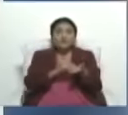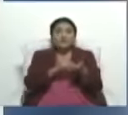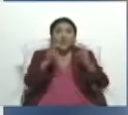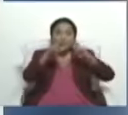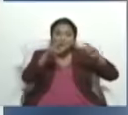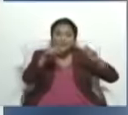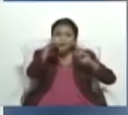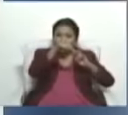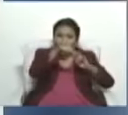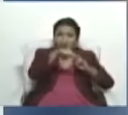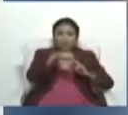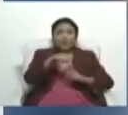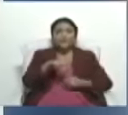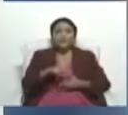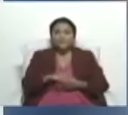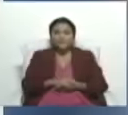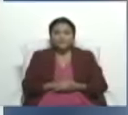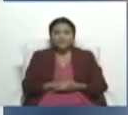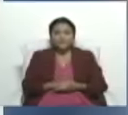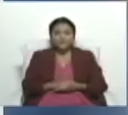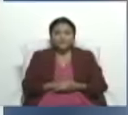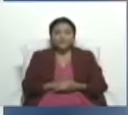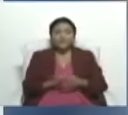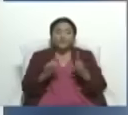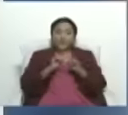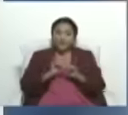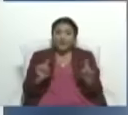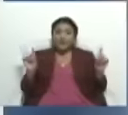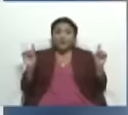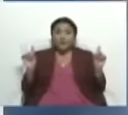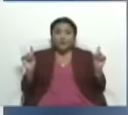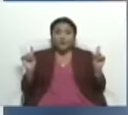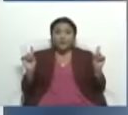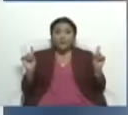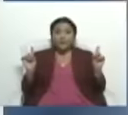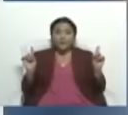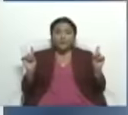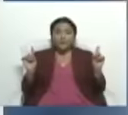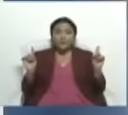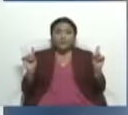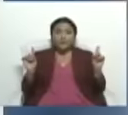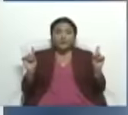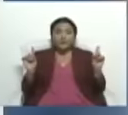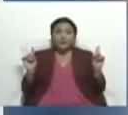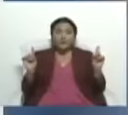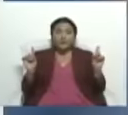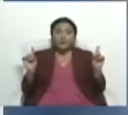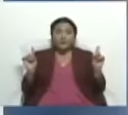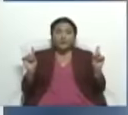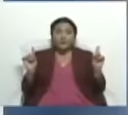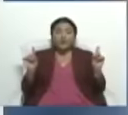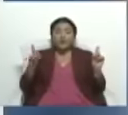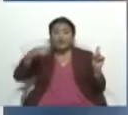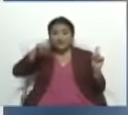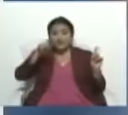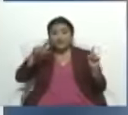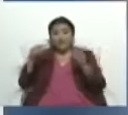caso. Pero evidentemente, tomando en base lo que se había hecho y lo que se había cuadrado,